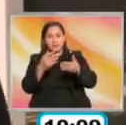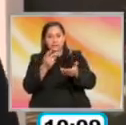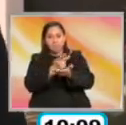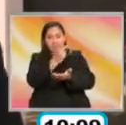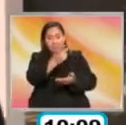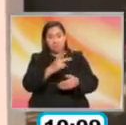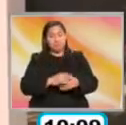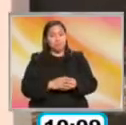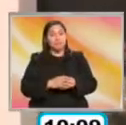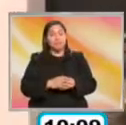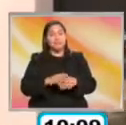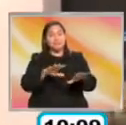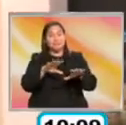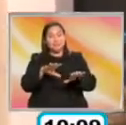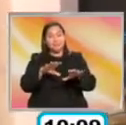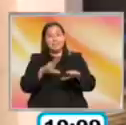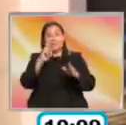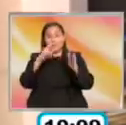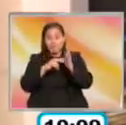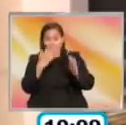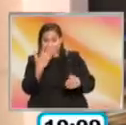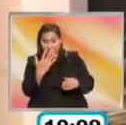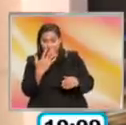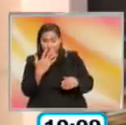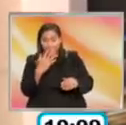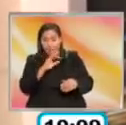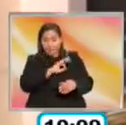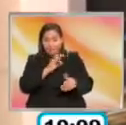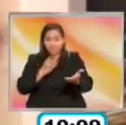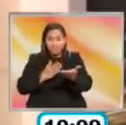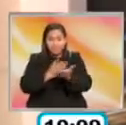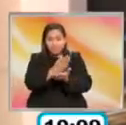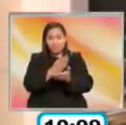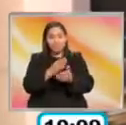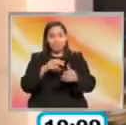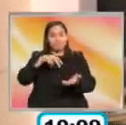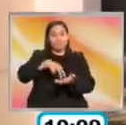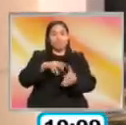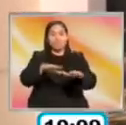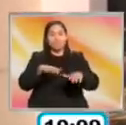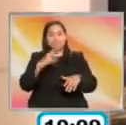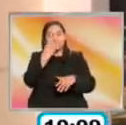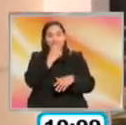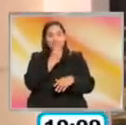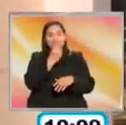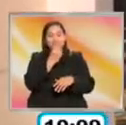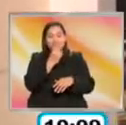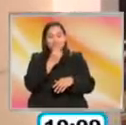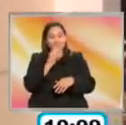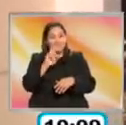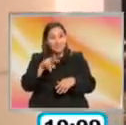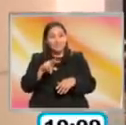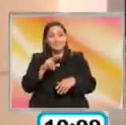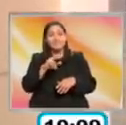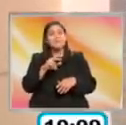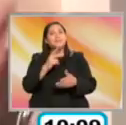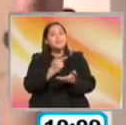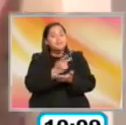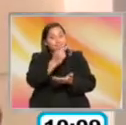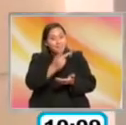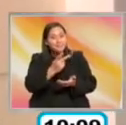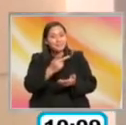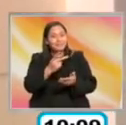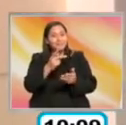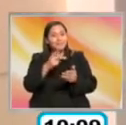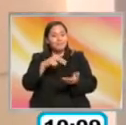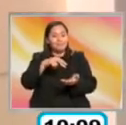nominaron? fue muy grande. En el 2005 pues pude llegar a estar en ese escenario tan hermoso y pues nomás la nominación y estar